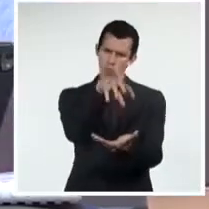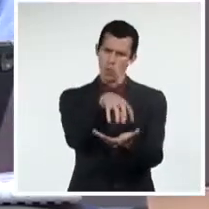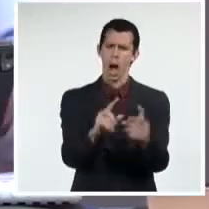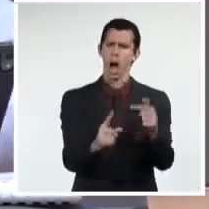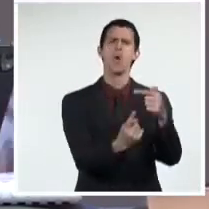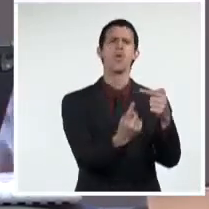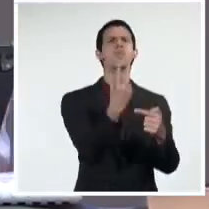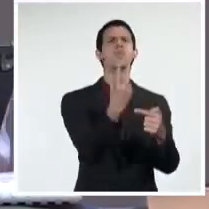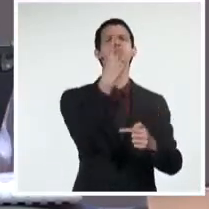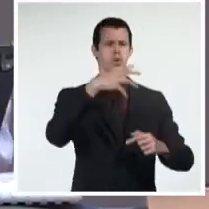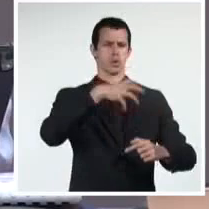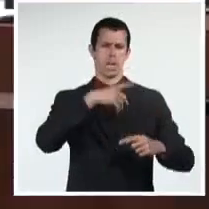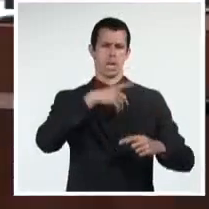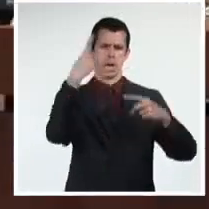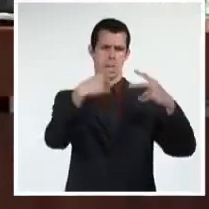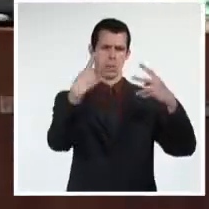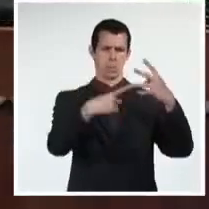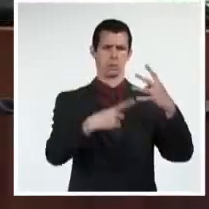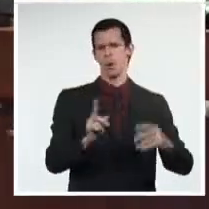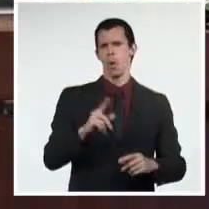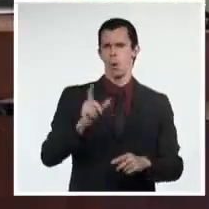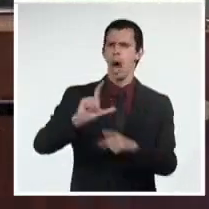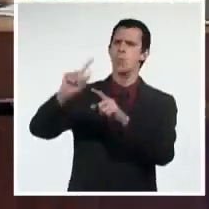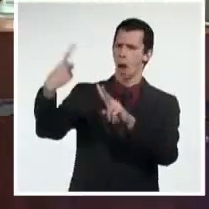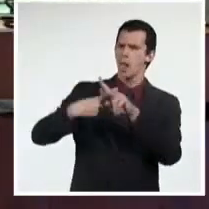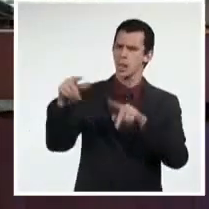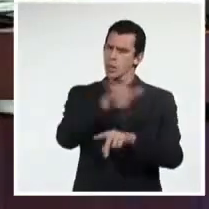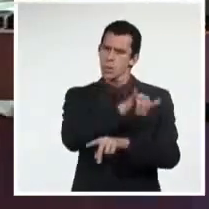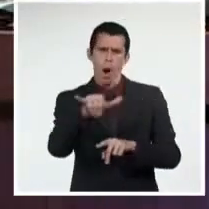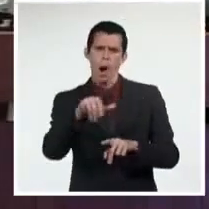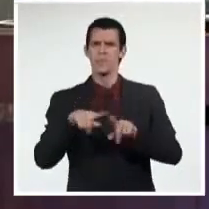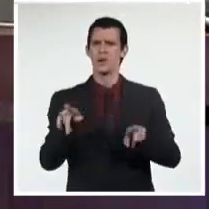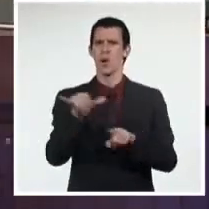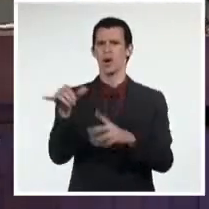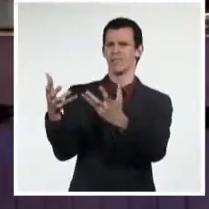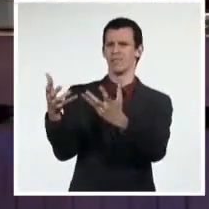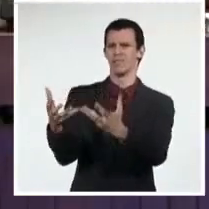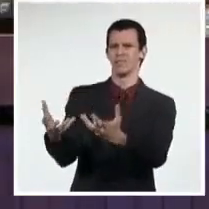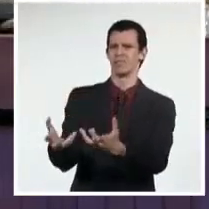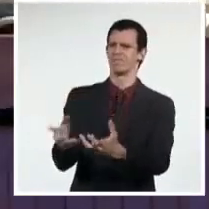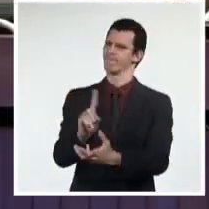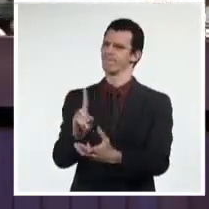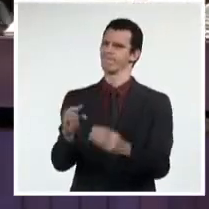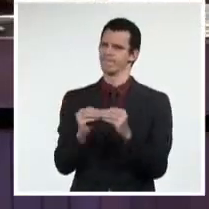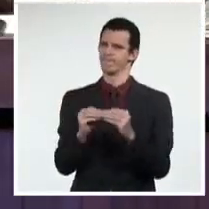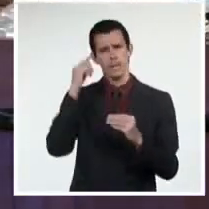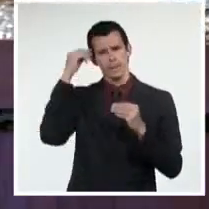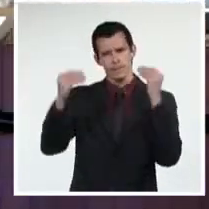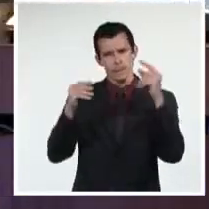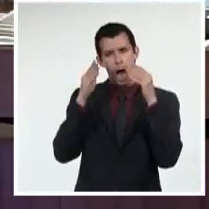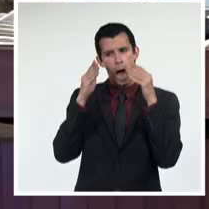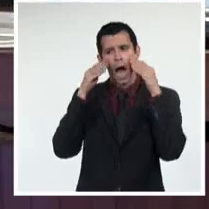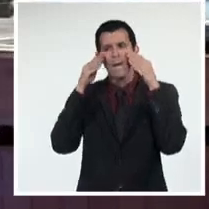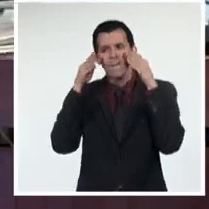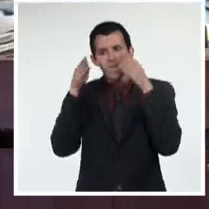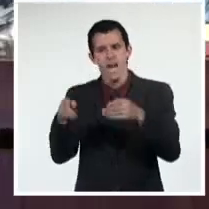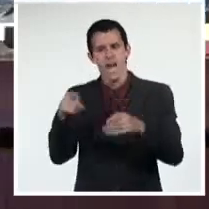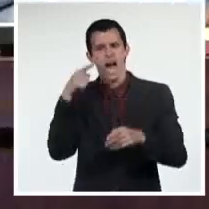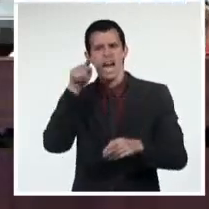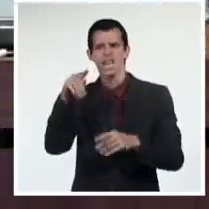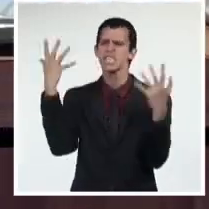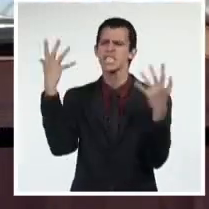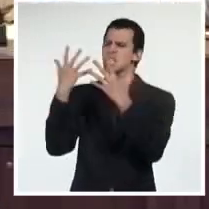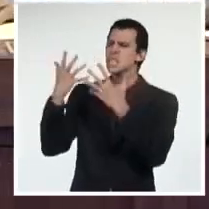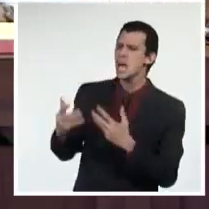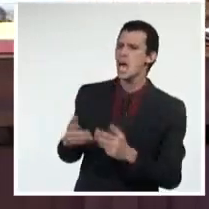lo primero es restablecer eso. En la reunión se compartieron análisis acerca del proceso de discusión con los trabajadores del